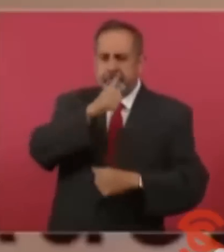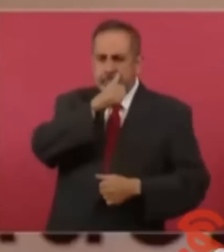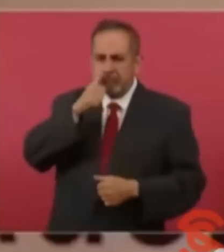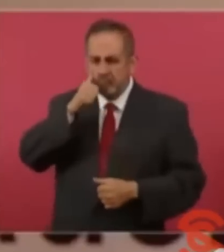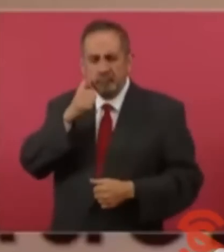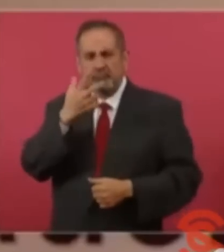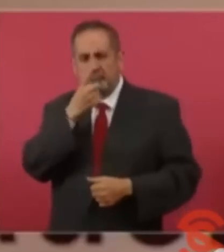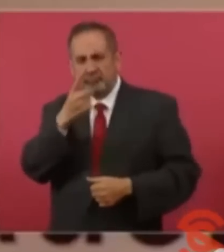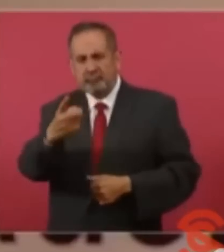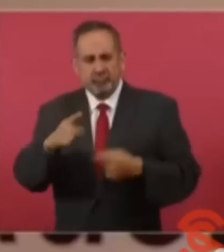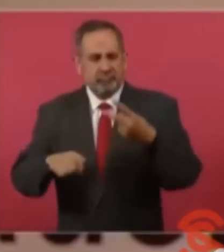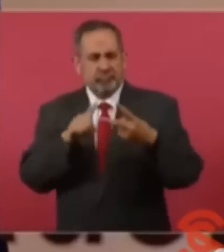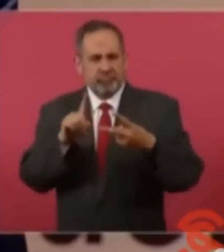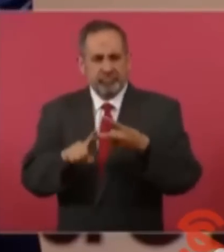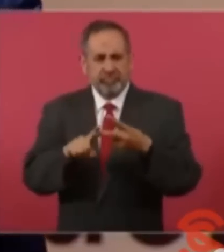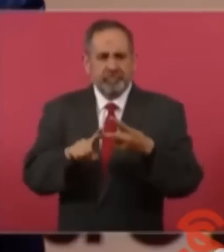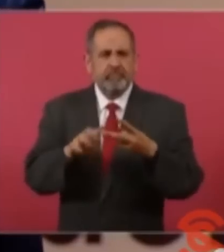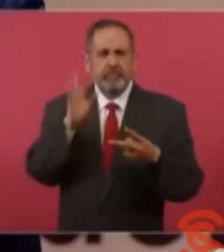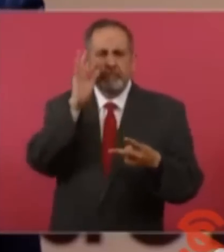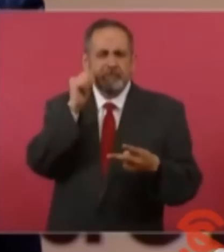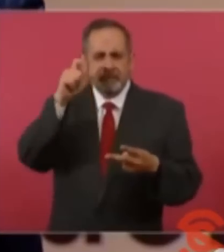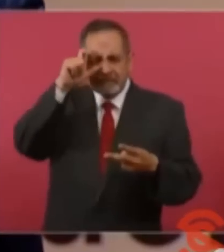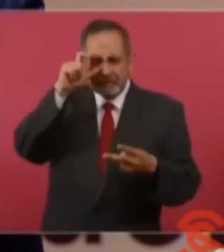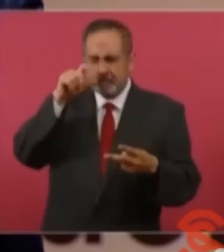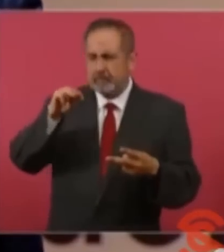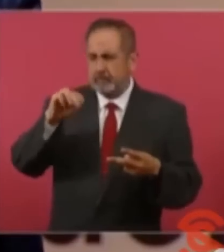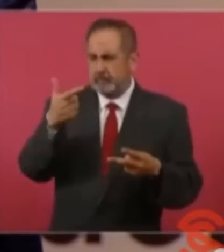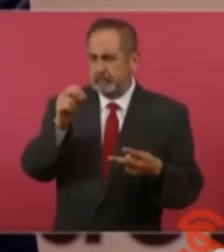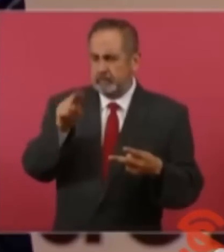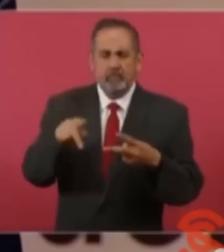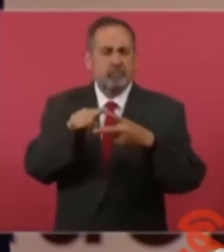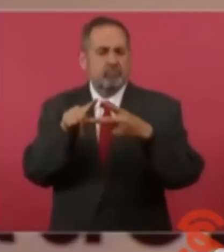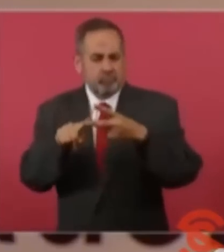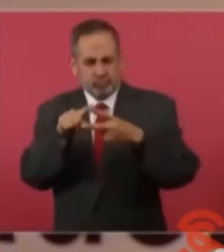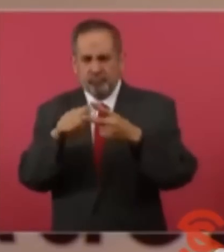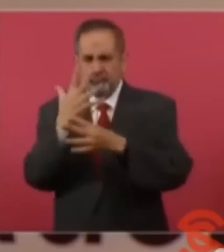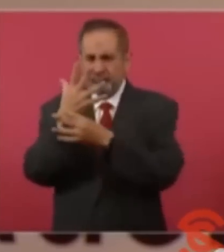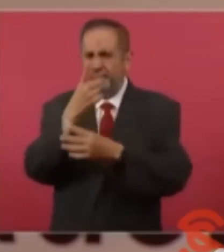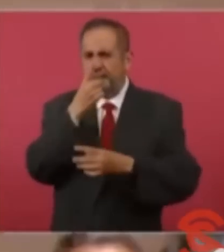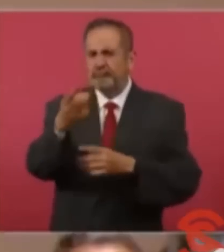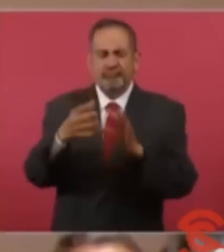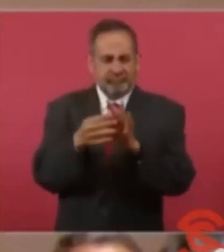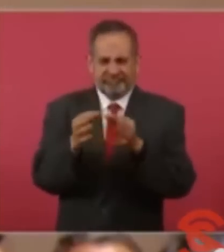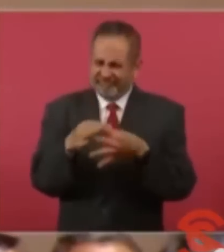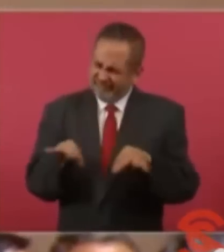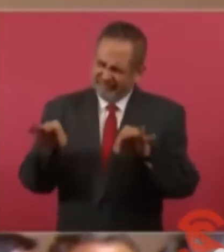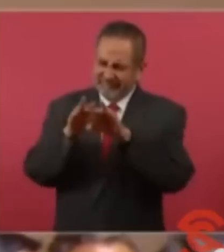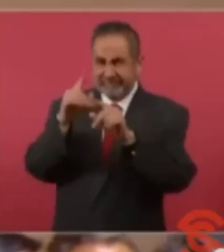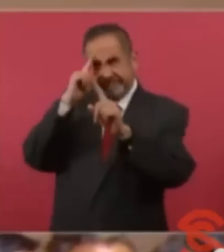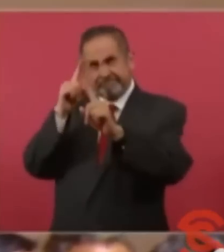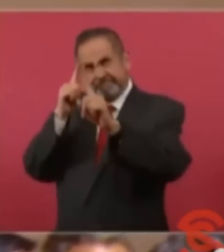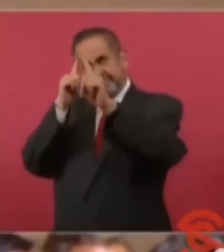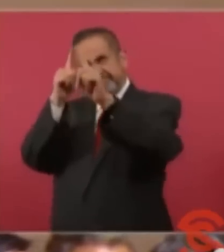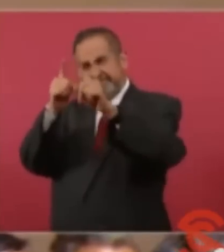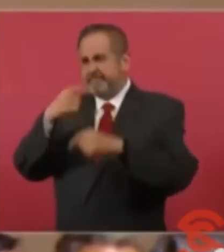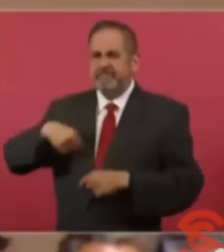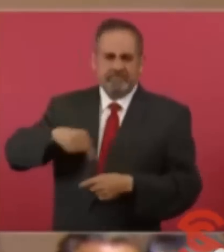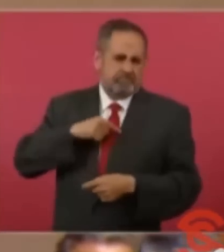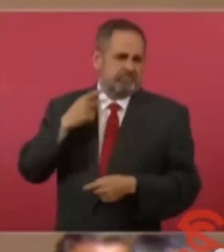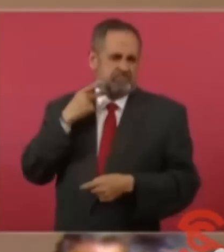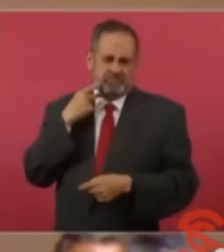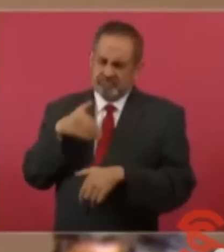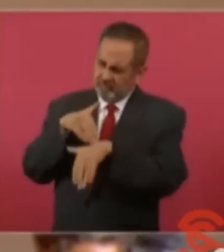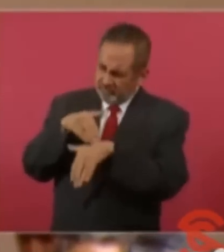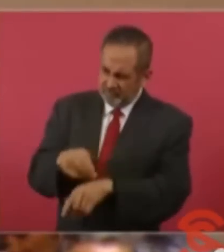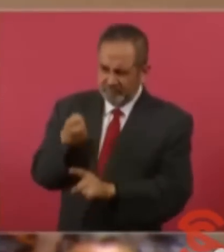Juárez y por Ricardo Flores Magón, que son la esencia misma de nuestro quehacer